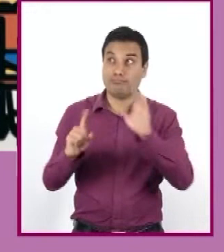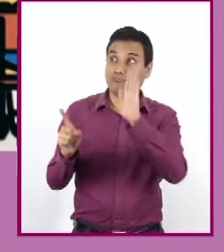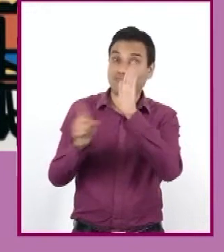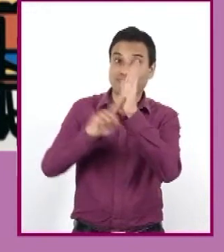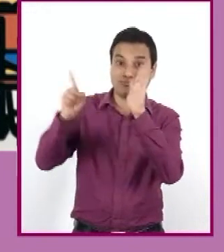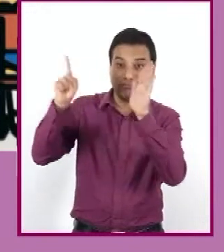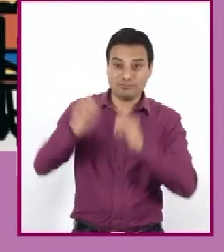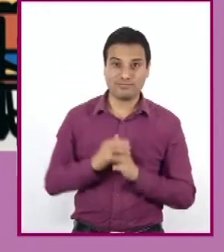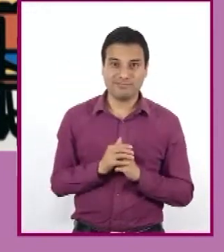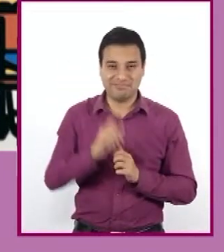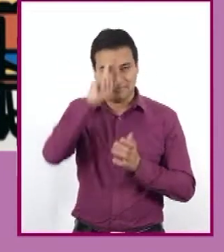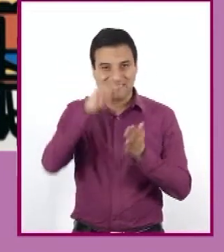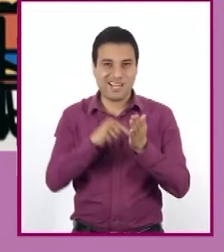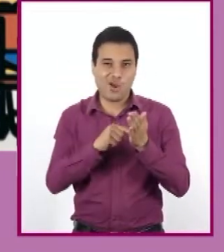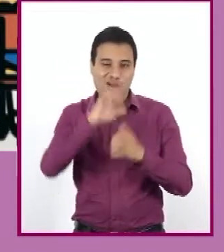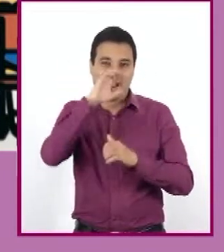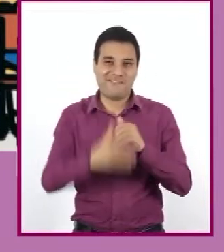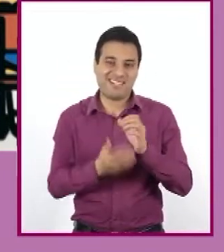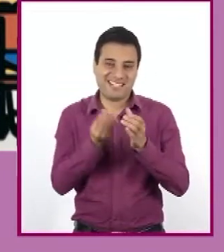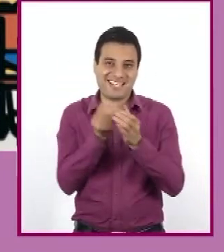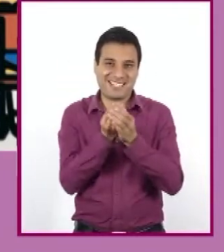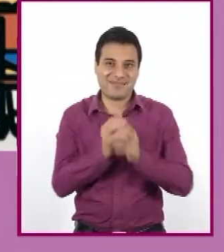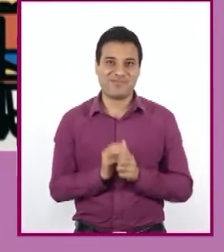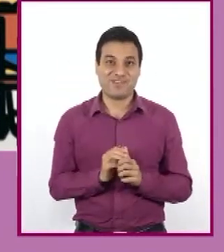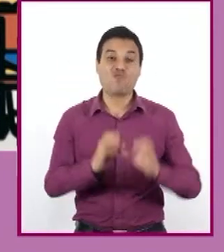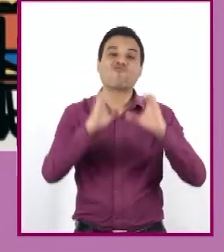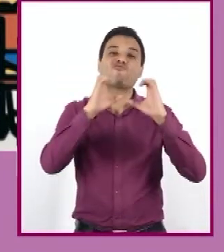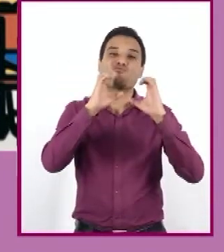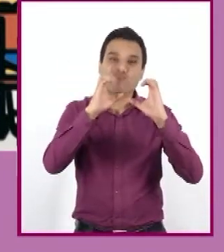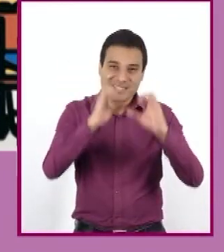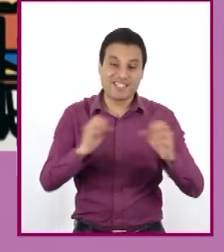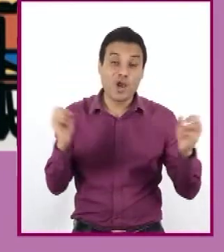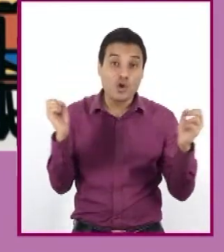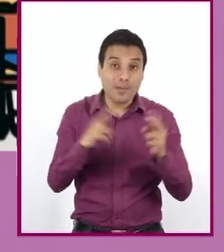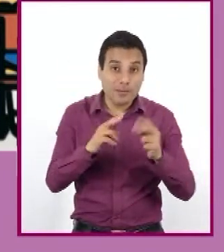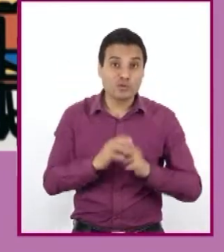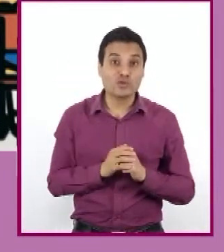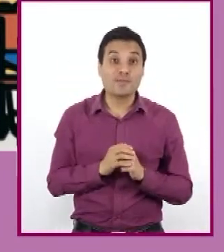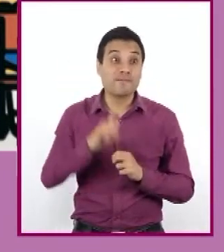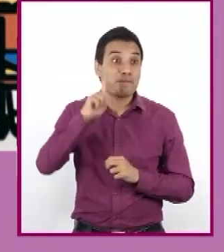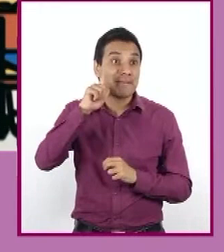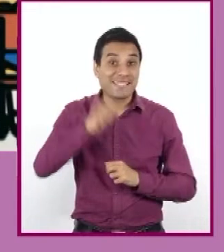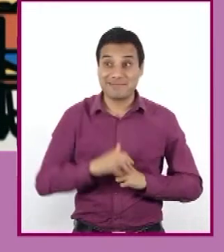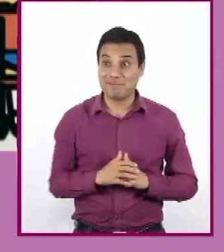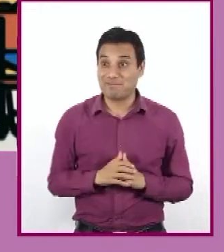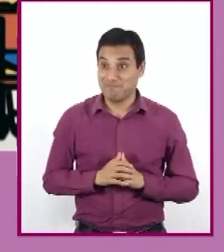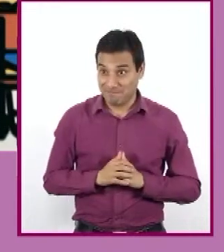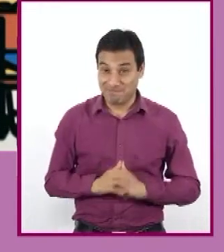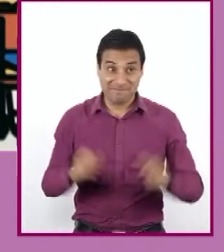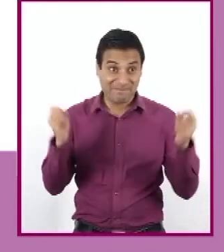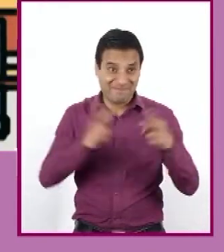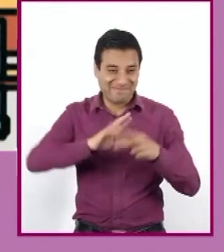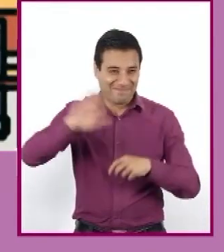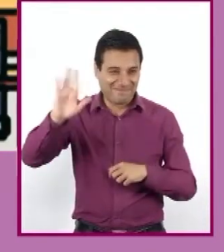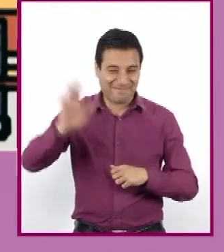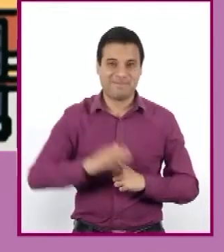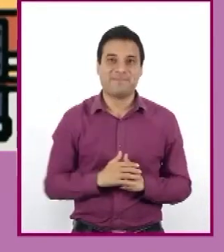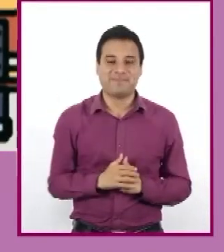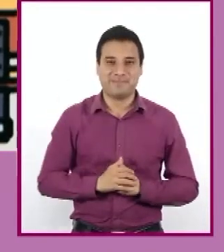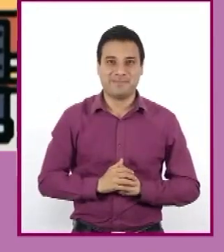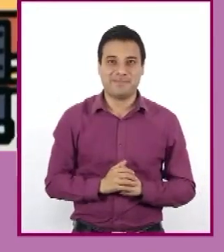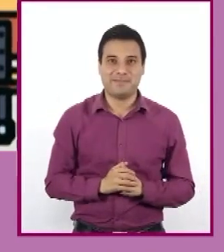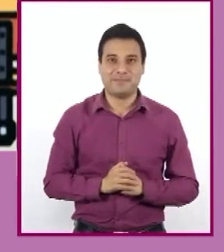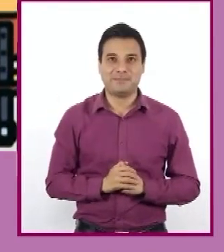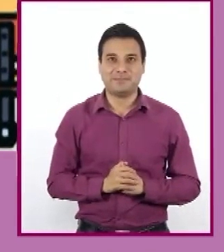Bueno, creo que terminamos con esta clase. Cuídense y nos vemos el día de mañana. ¡Hasta luego!